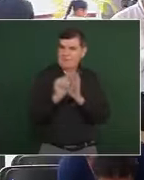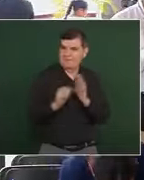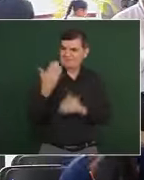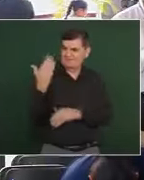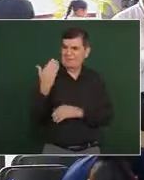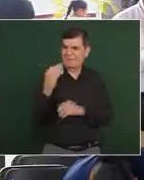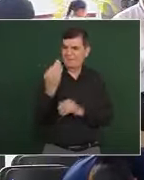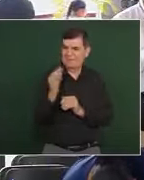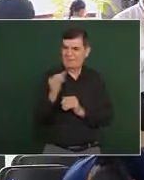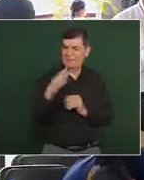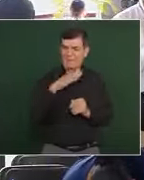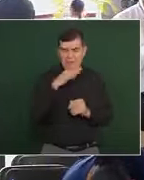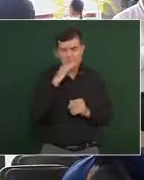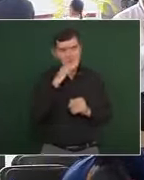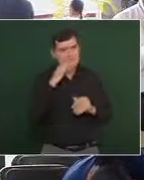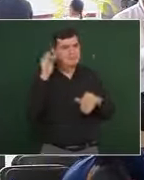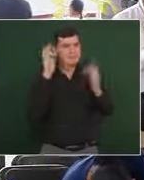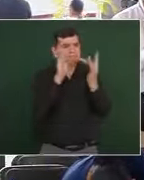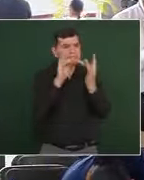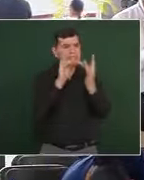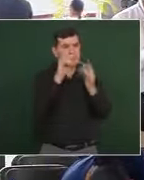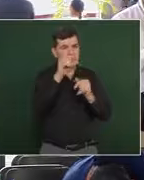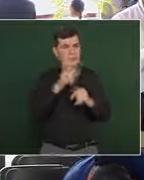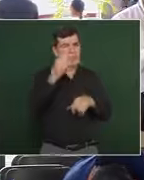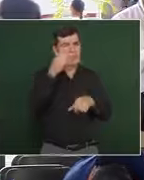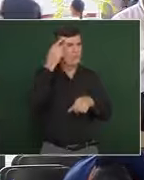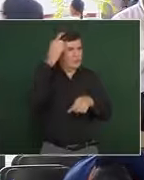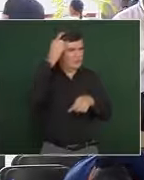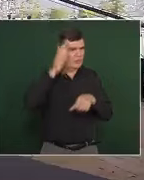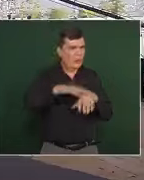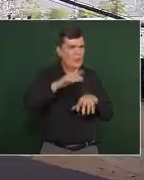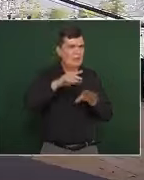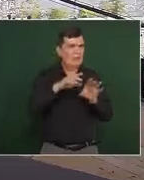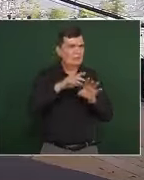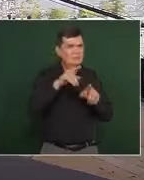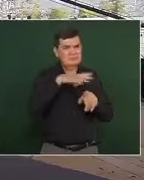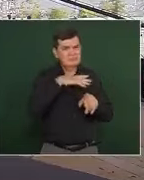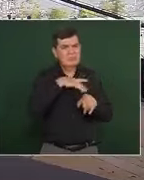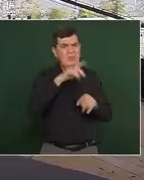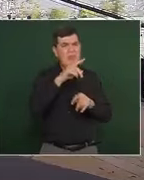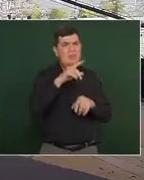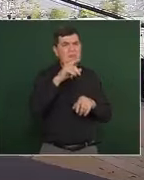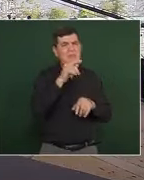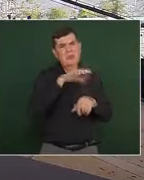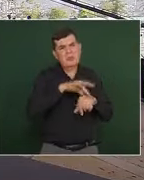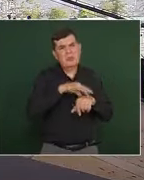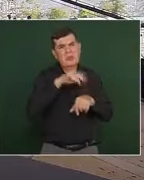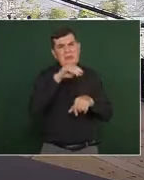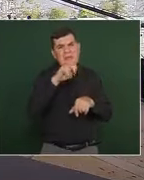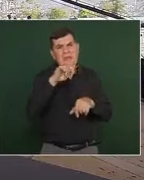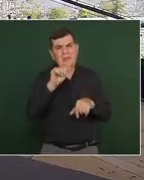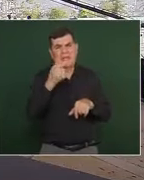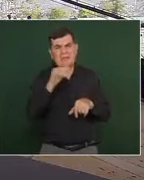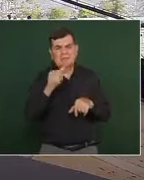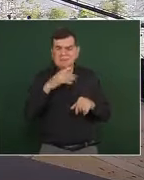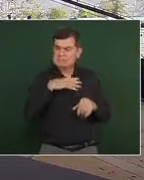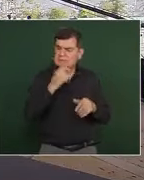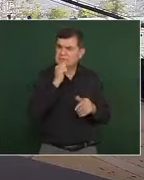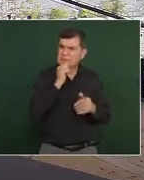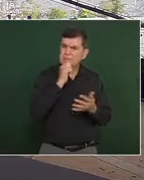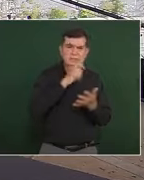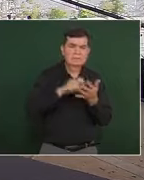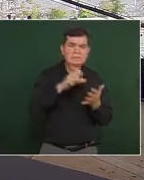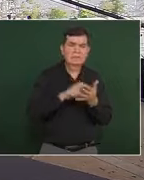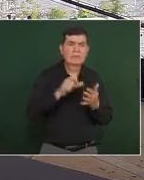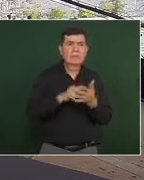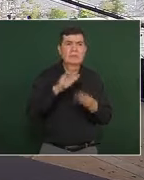febrero, la madre contactó a la subdirectora actual, doctora Minerva García, y le informó que aún no se había comprado el medicamento y le indicaron que